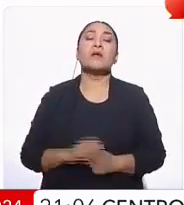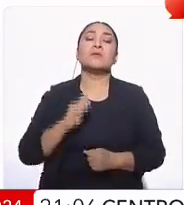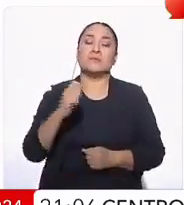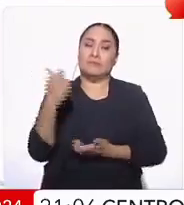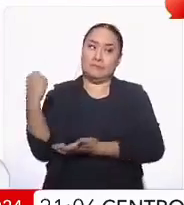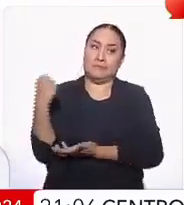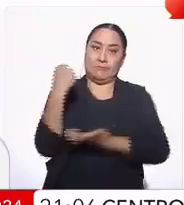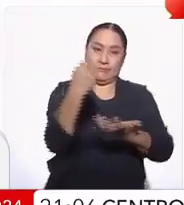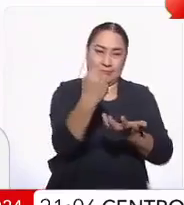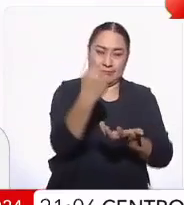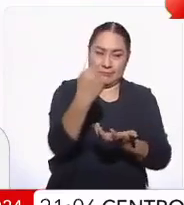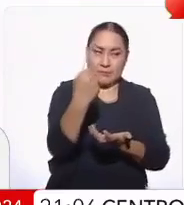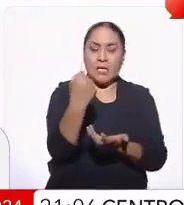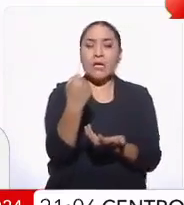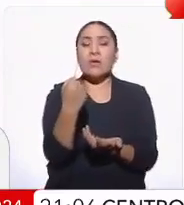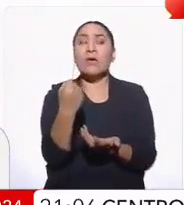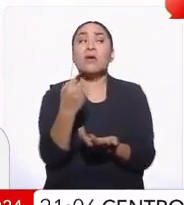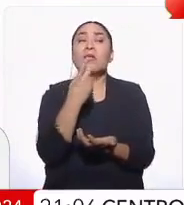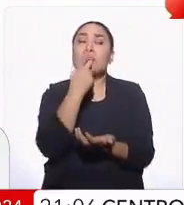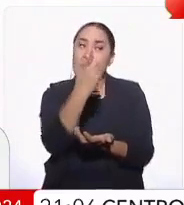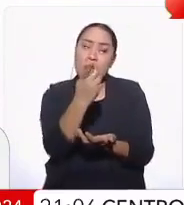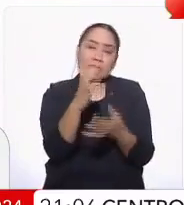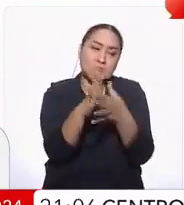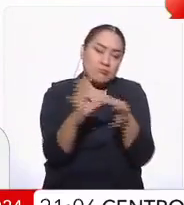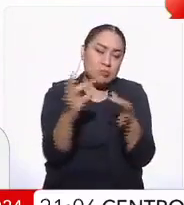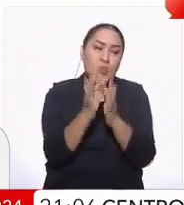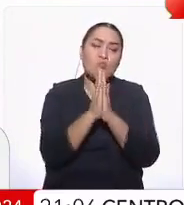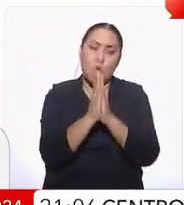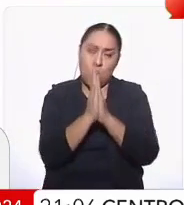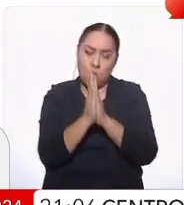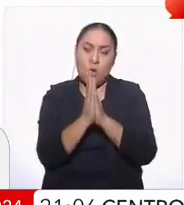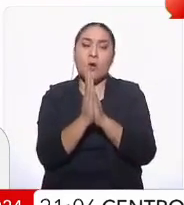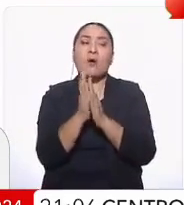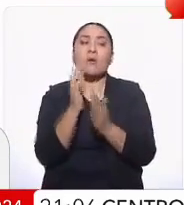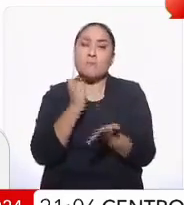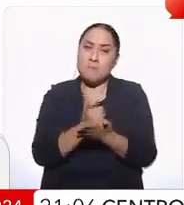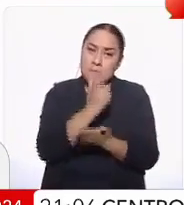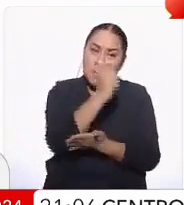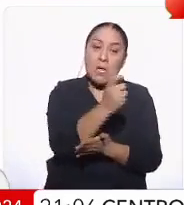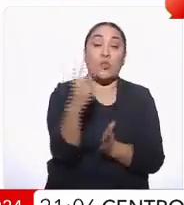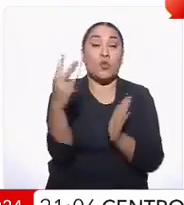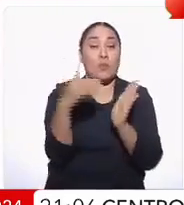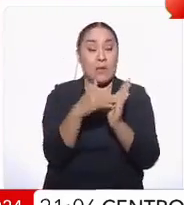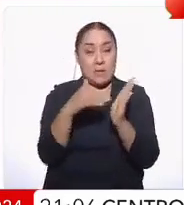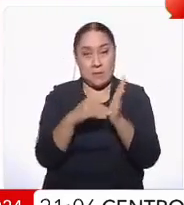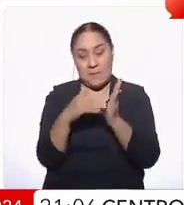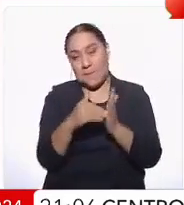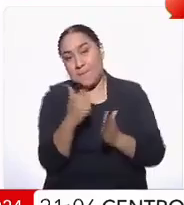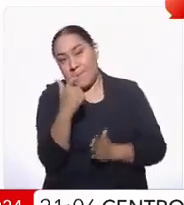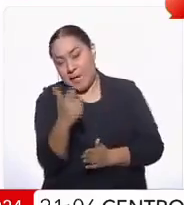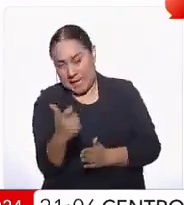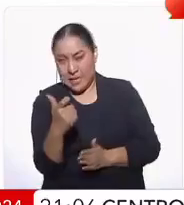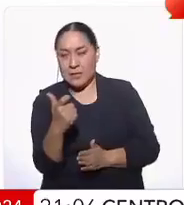fideicomiso era, en un planteamiento, entregar un monto inicial de 2,000 millones de pesos.